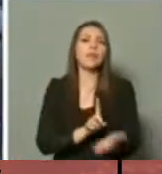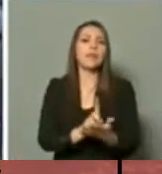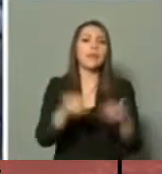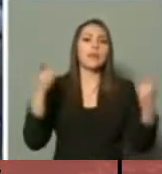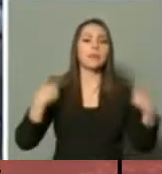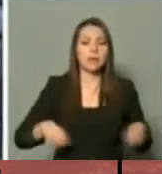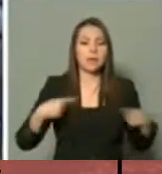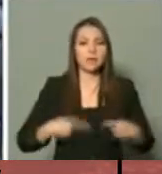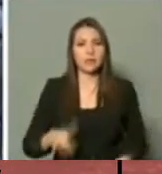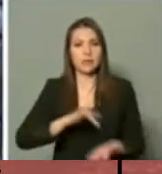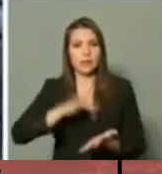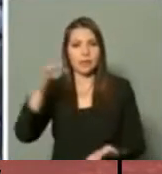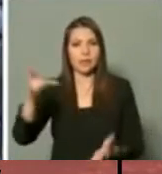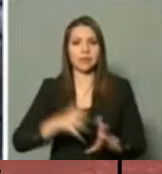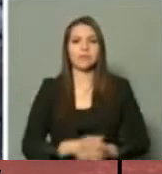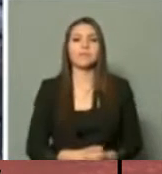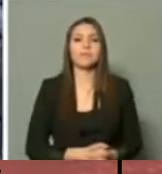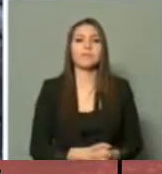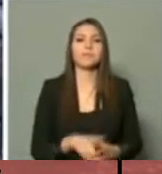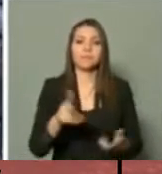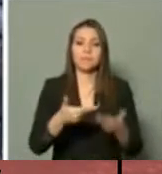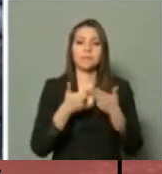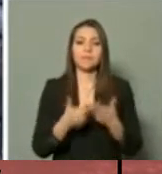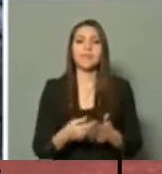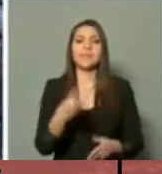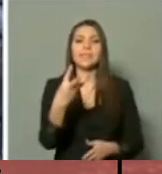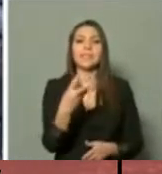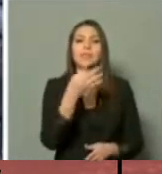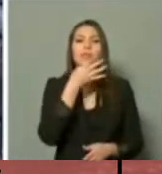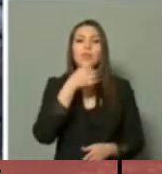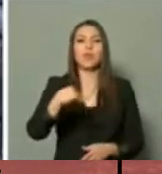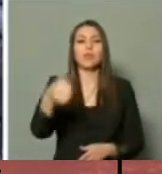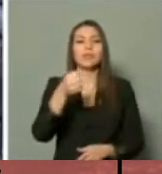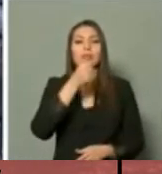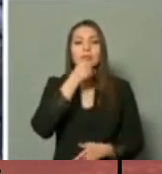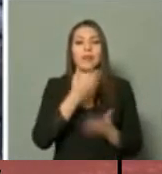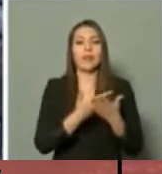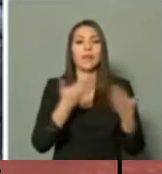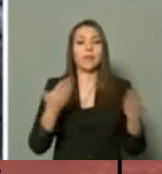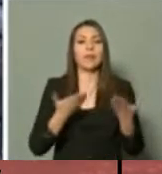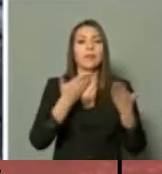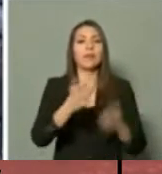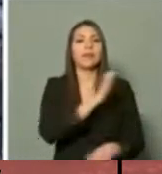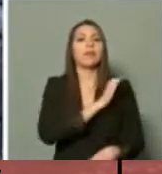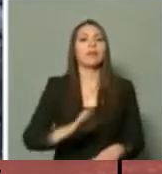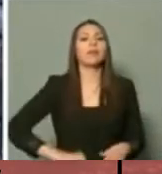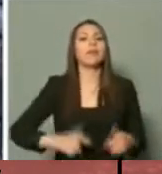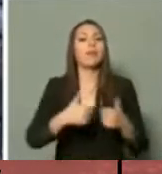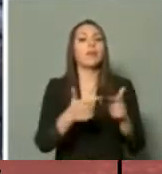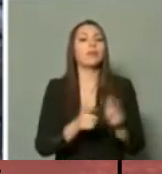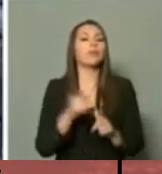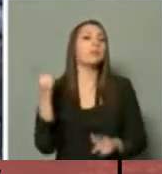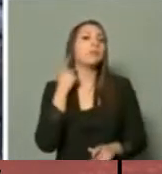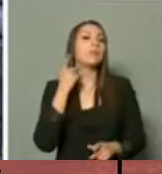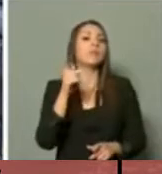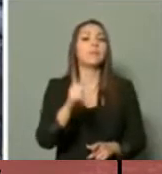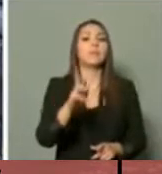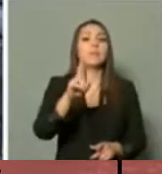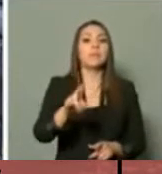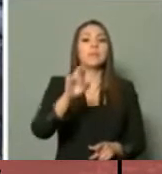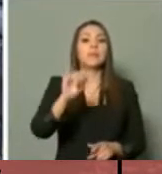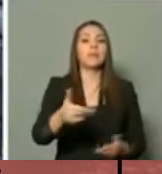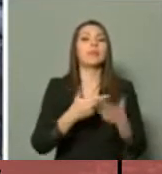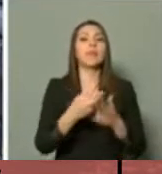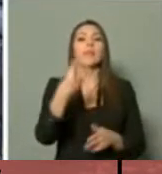Tiene aún en su bolsa de tiempo 3 minutos con 11 segundos. A continuación tiene el uso de la palabra la candidata del Partido Revolucionario Institucional. Aún